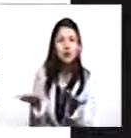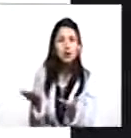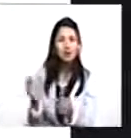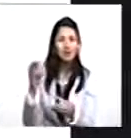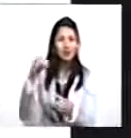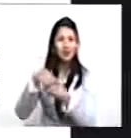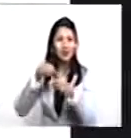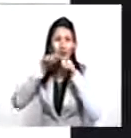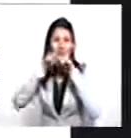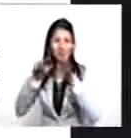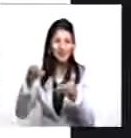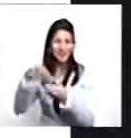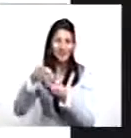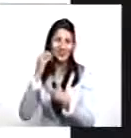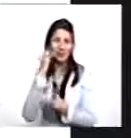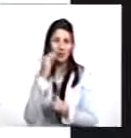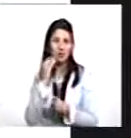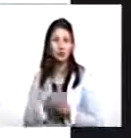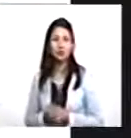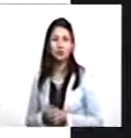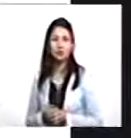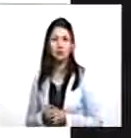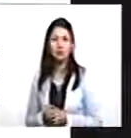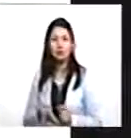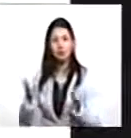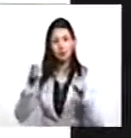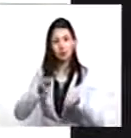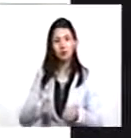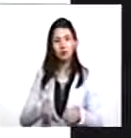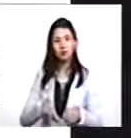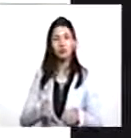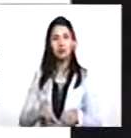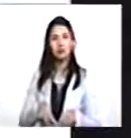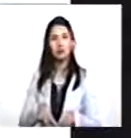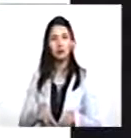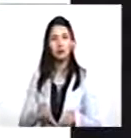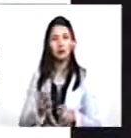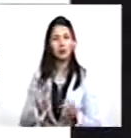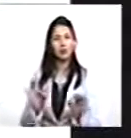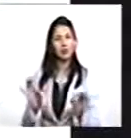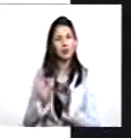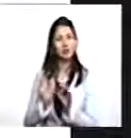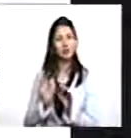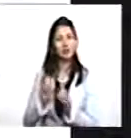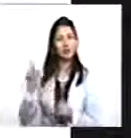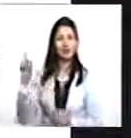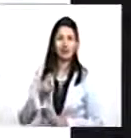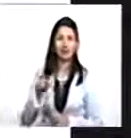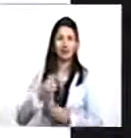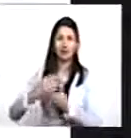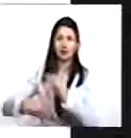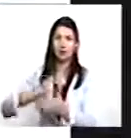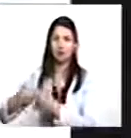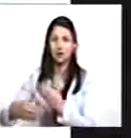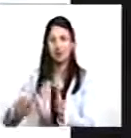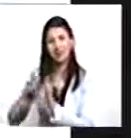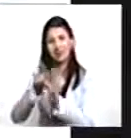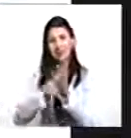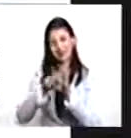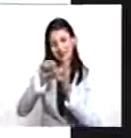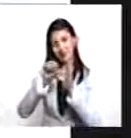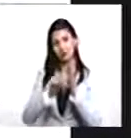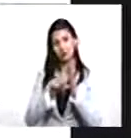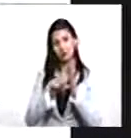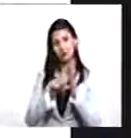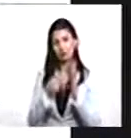domiciliarios. También en lo que respecta a la cartera oficial, deberíamos iniciar el trámite de una ley estatutaria en la cual